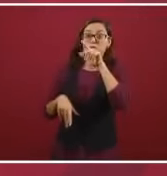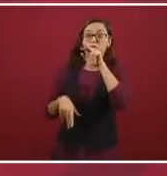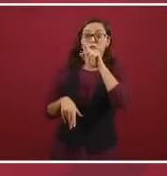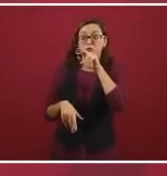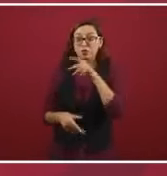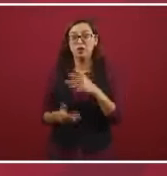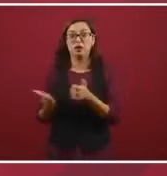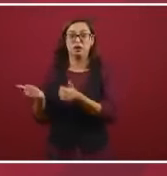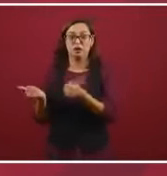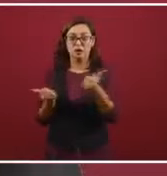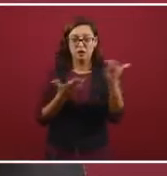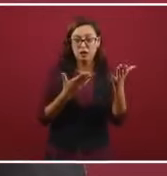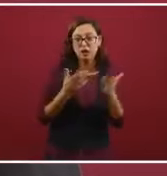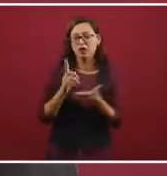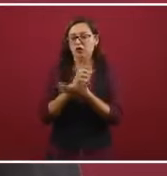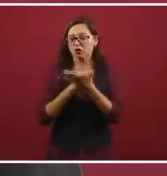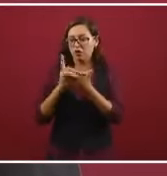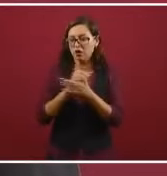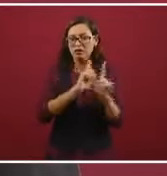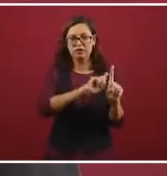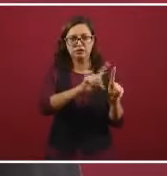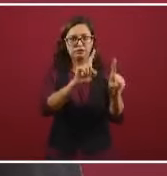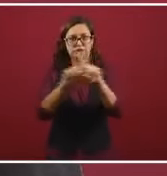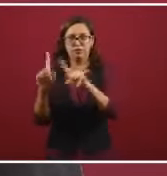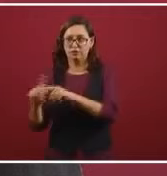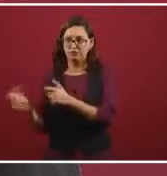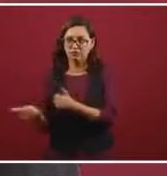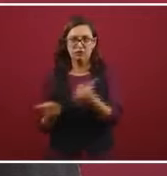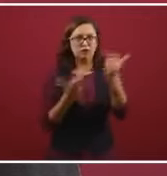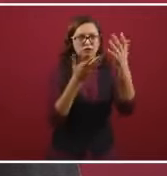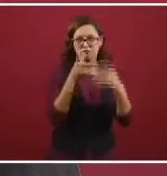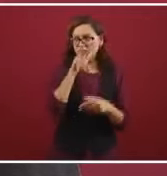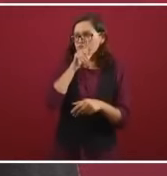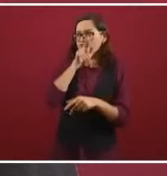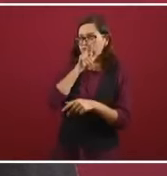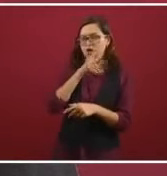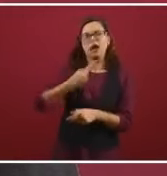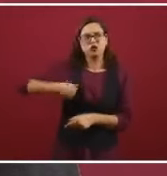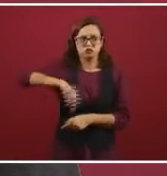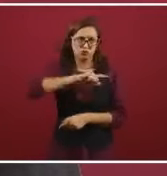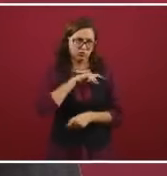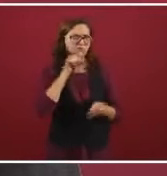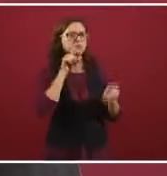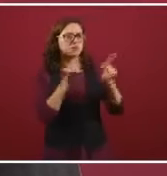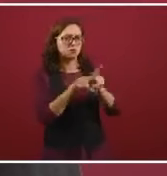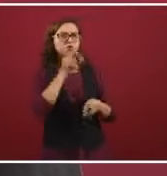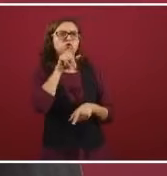fentanilo, opioides hacia Estados Unidos, a nosotros nos preocupa el tráfico de armas a México.